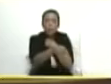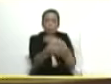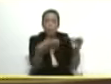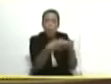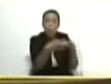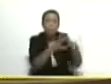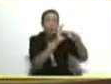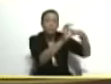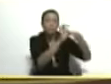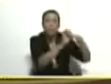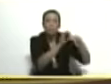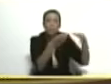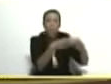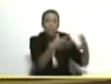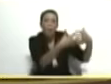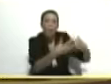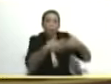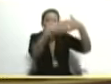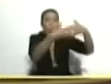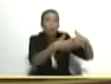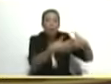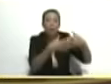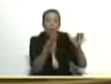oligárquica, progringa.